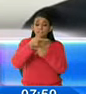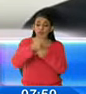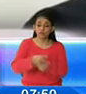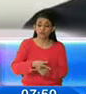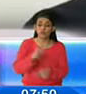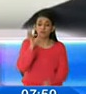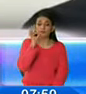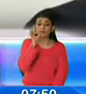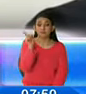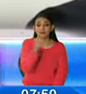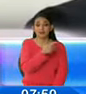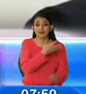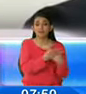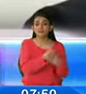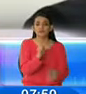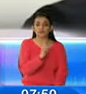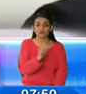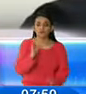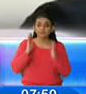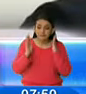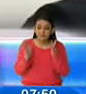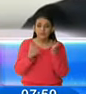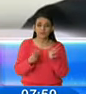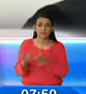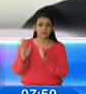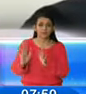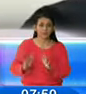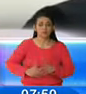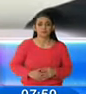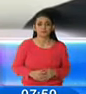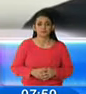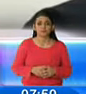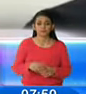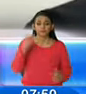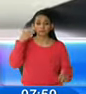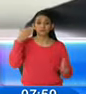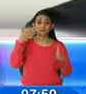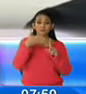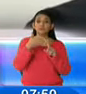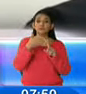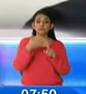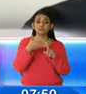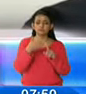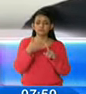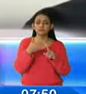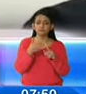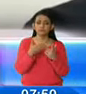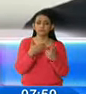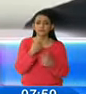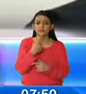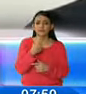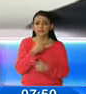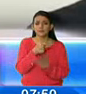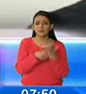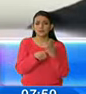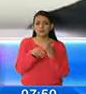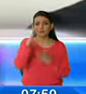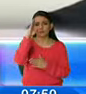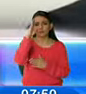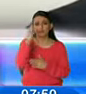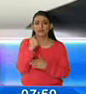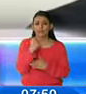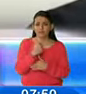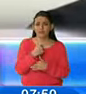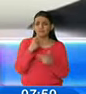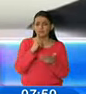del sistema penal, a un usuario del sistema penal. En general, el objetivo de esos umbrales es, evidentemente, lo que ha dicho el Ministerio del Interior. En